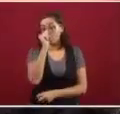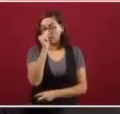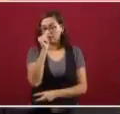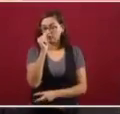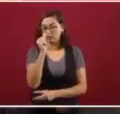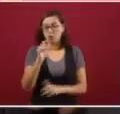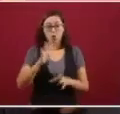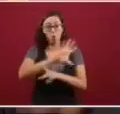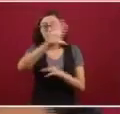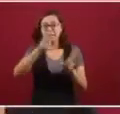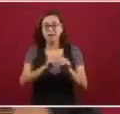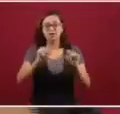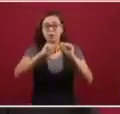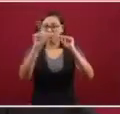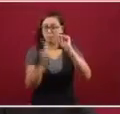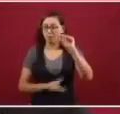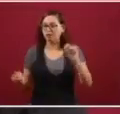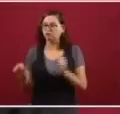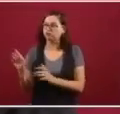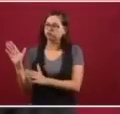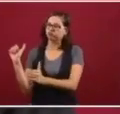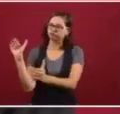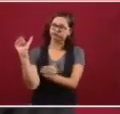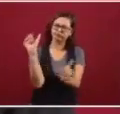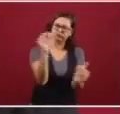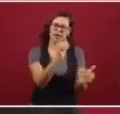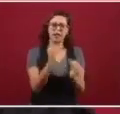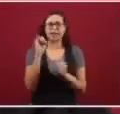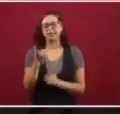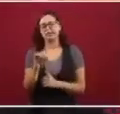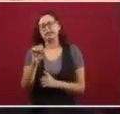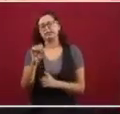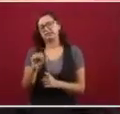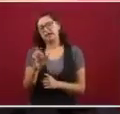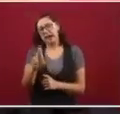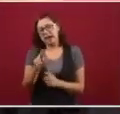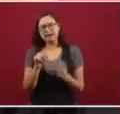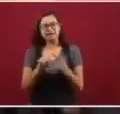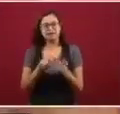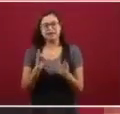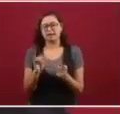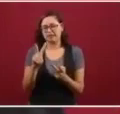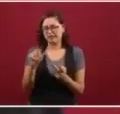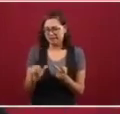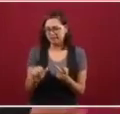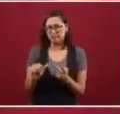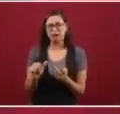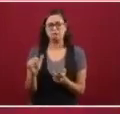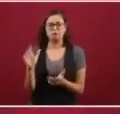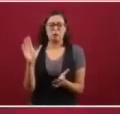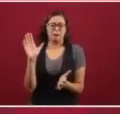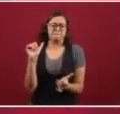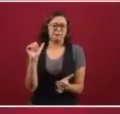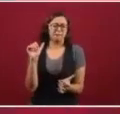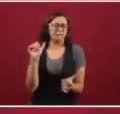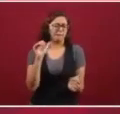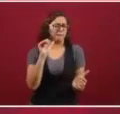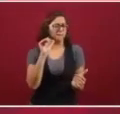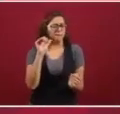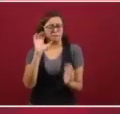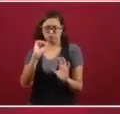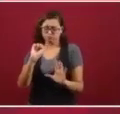recauda el impuesto sobre la renta, el IVA, ¿sí?, se hace toda la